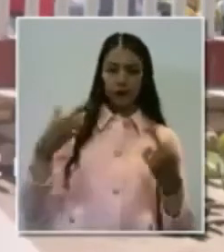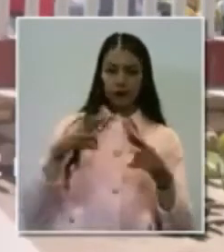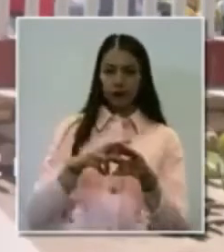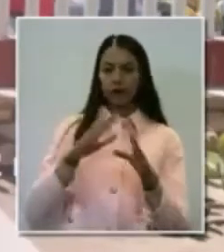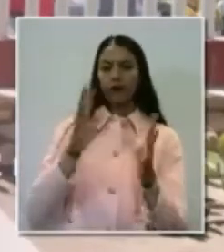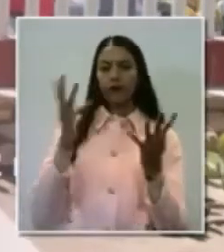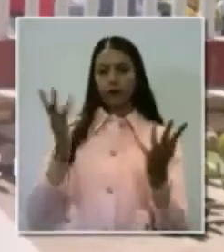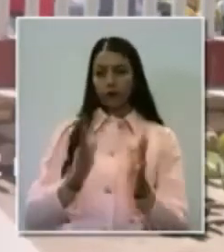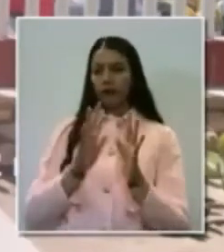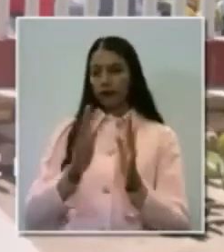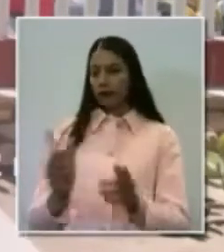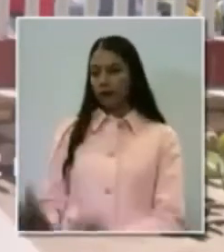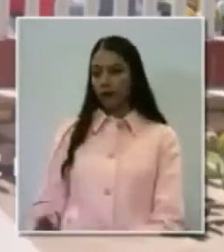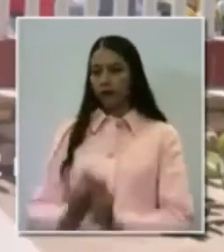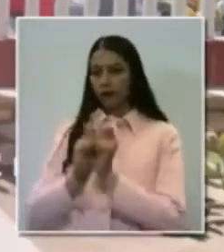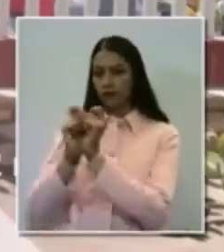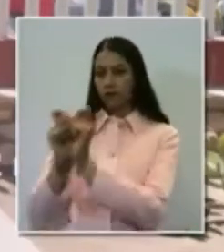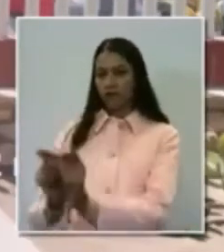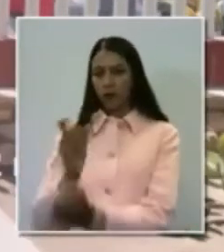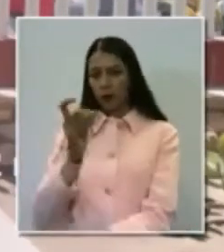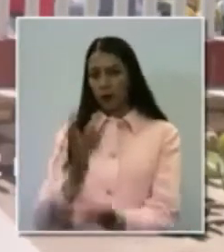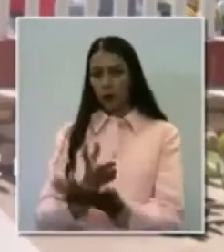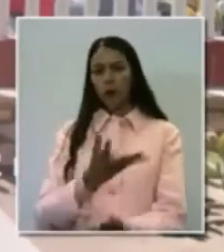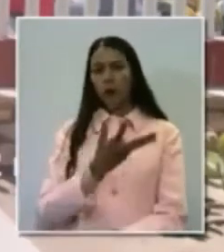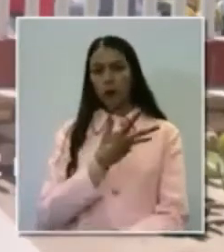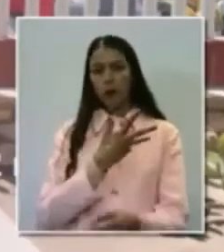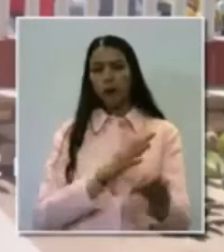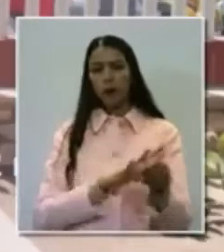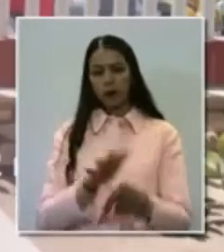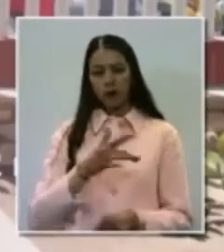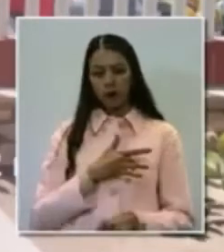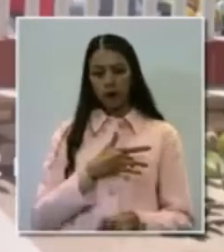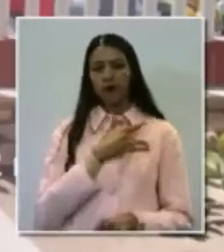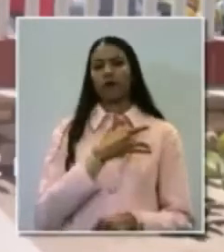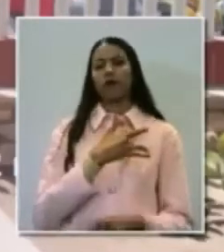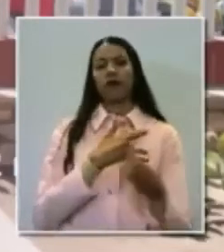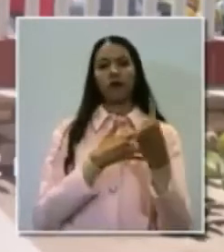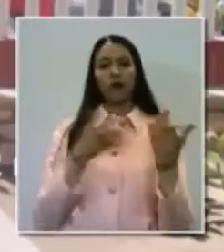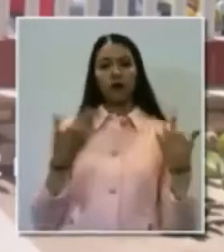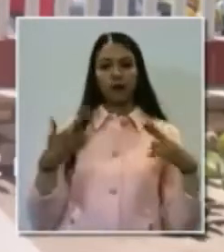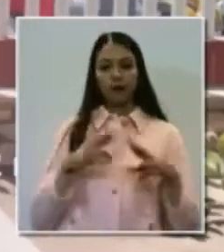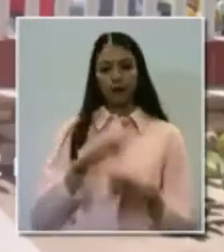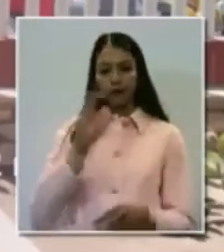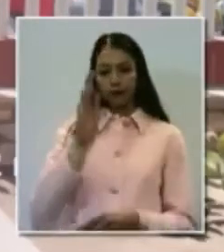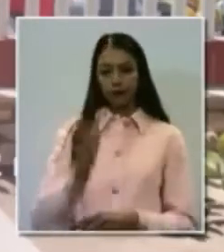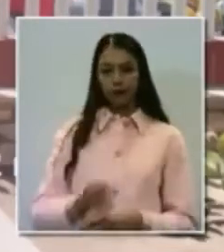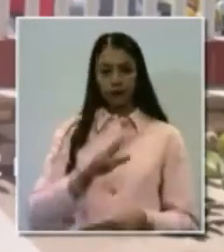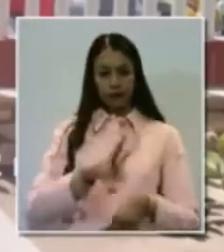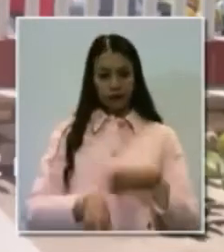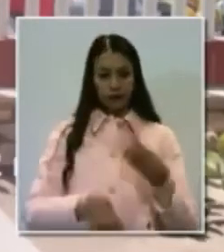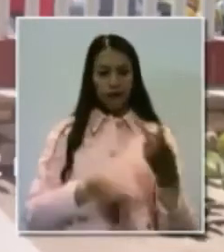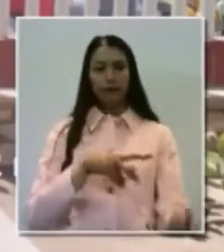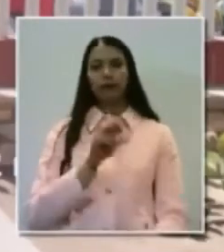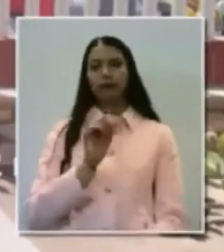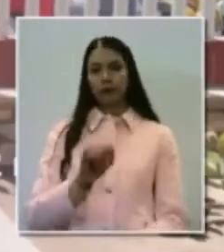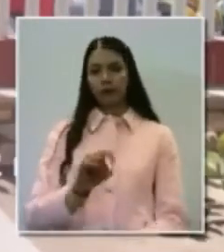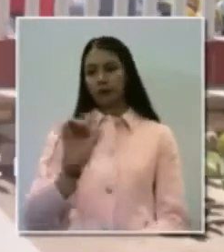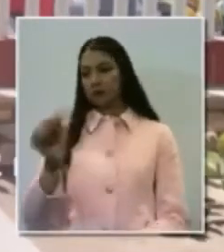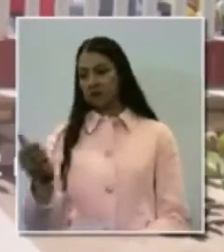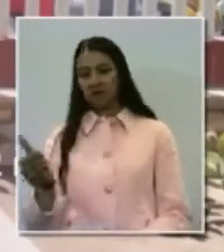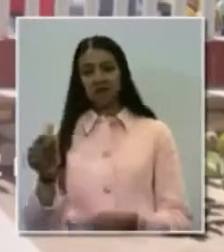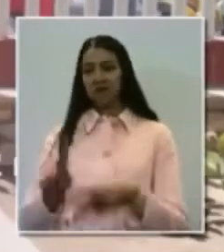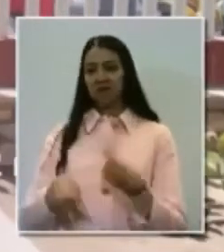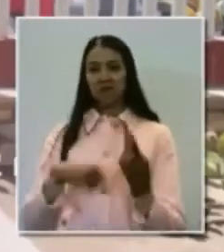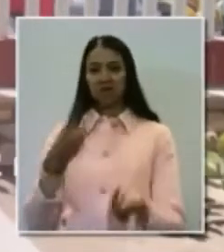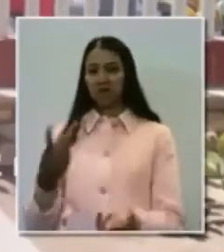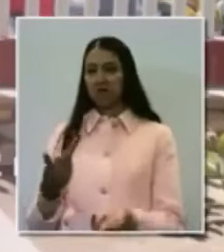las asignaciones correspondientes y solamente tuvimos la sensibilidad de una maestra que aceptó irse para allá. Los demás no se